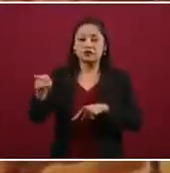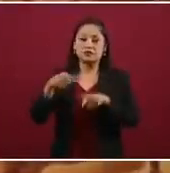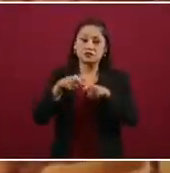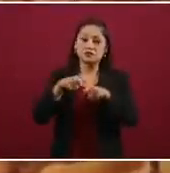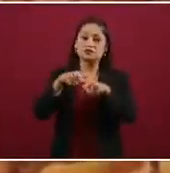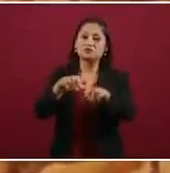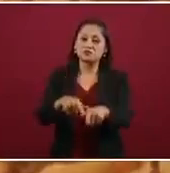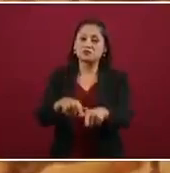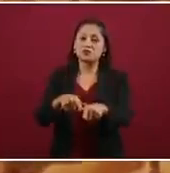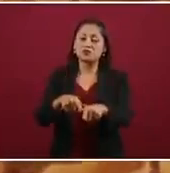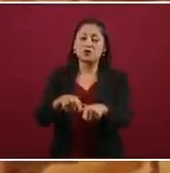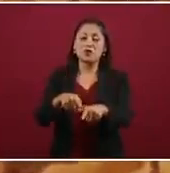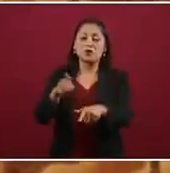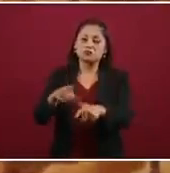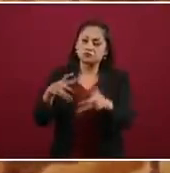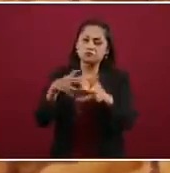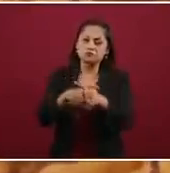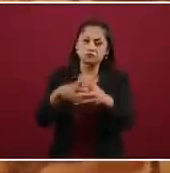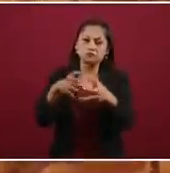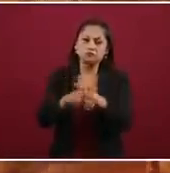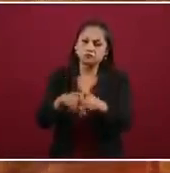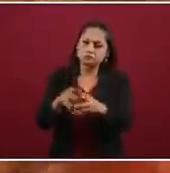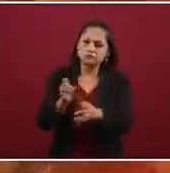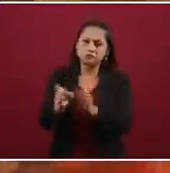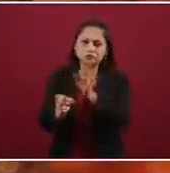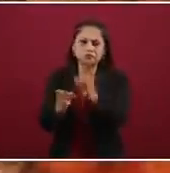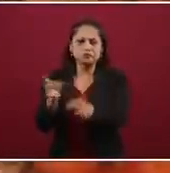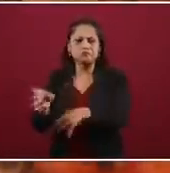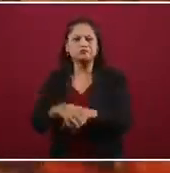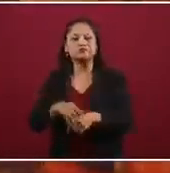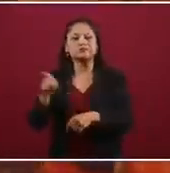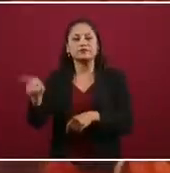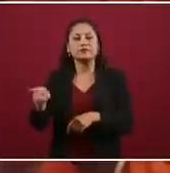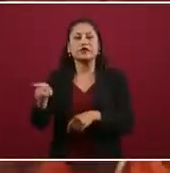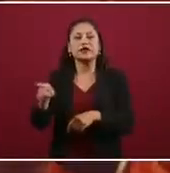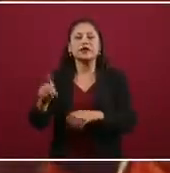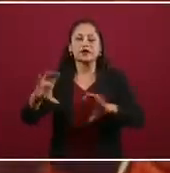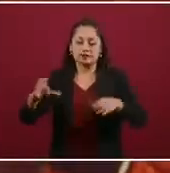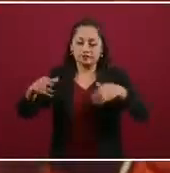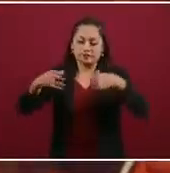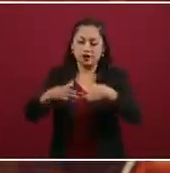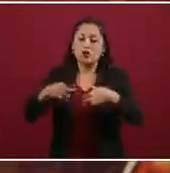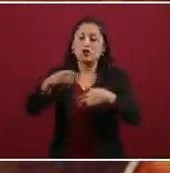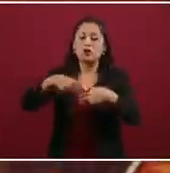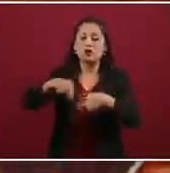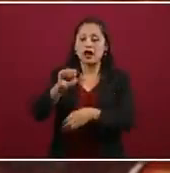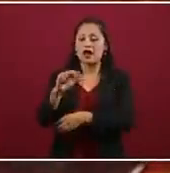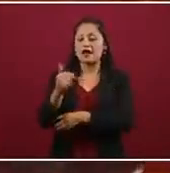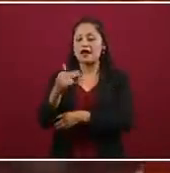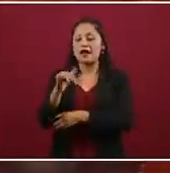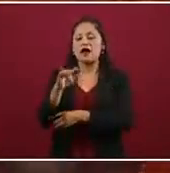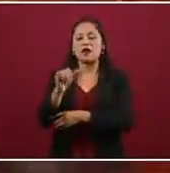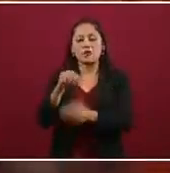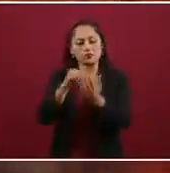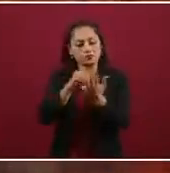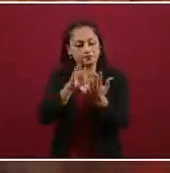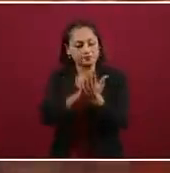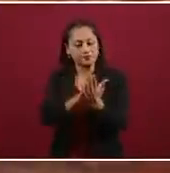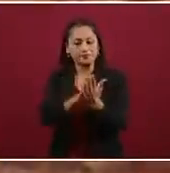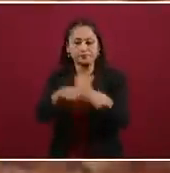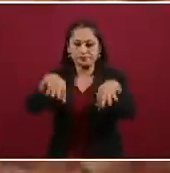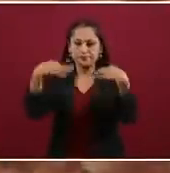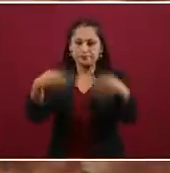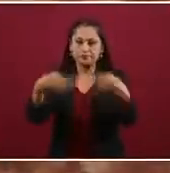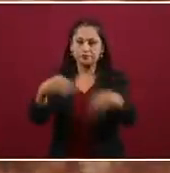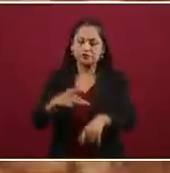consistente en toda la guerra. Organizó e inauguró el Congreso de la Náhuac con el inmortal documento Los